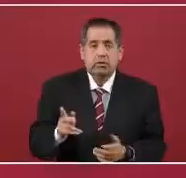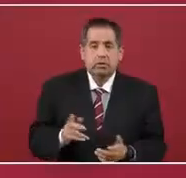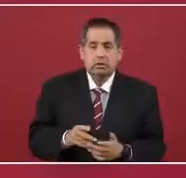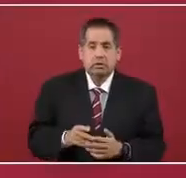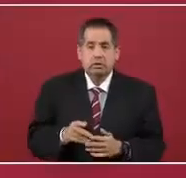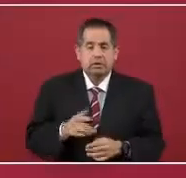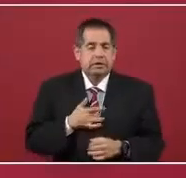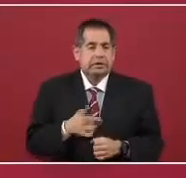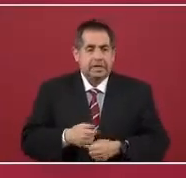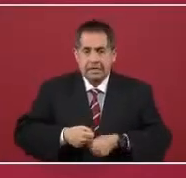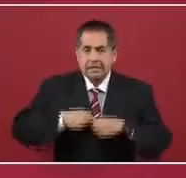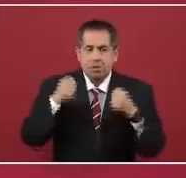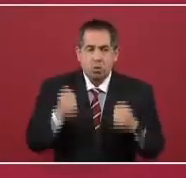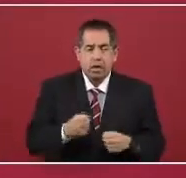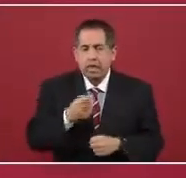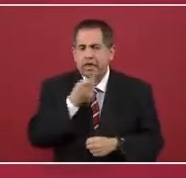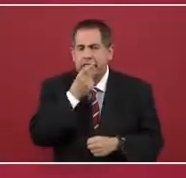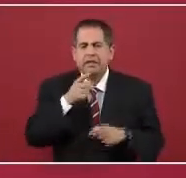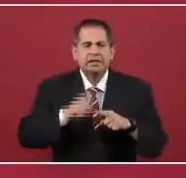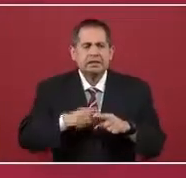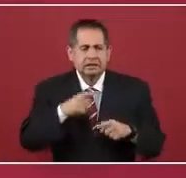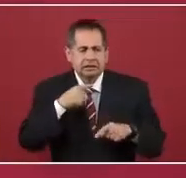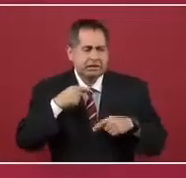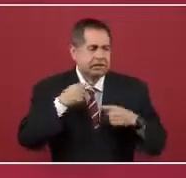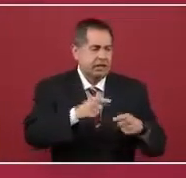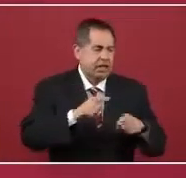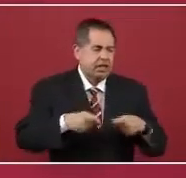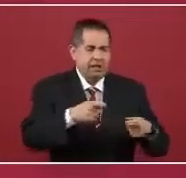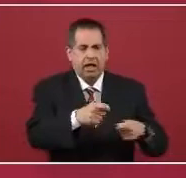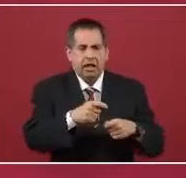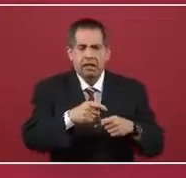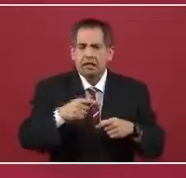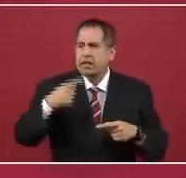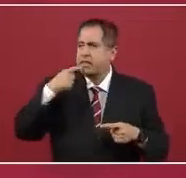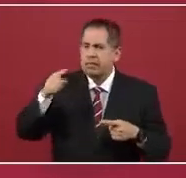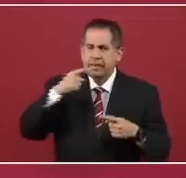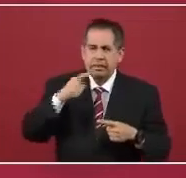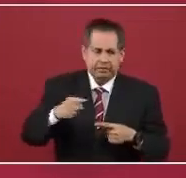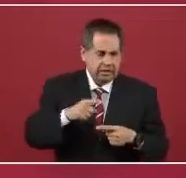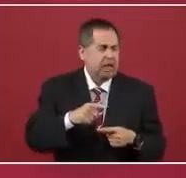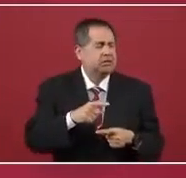con la seguridad también de que se les van a cumplir sus demandas.